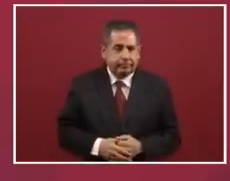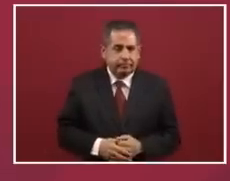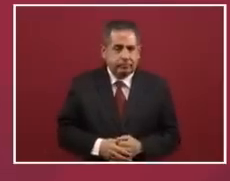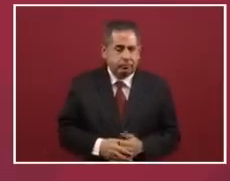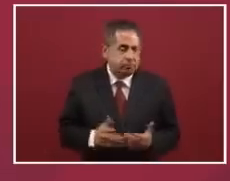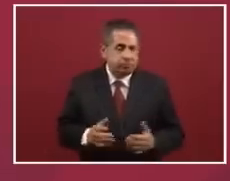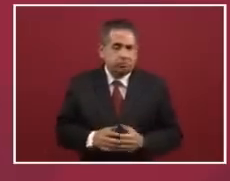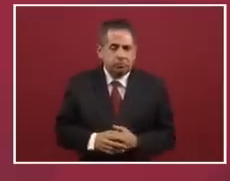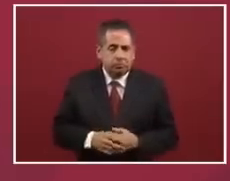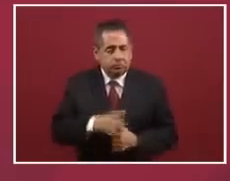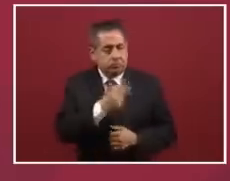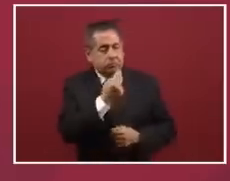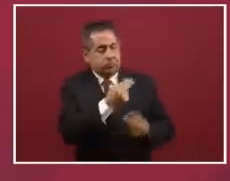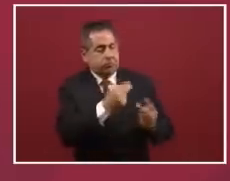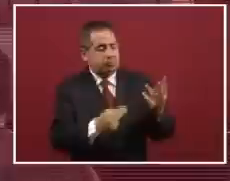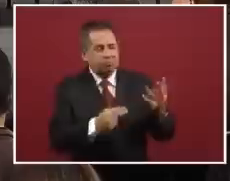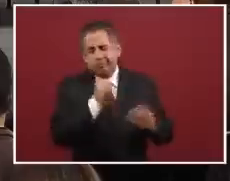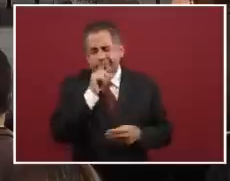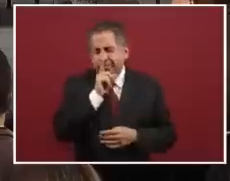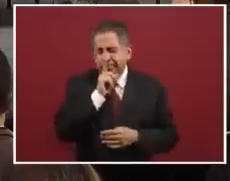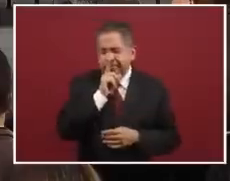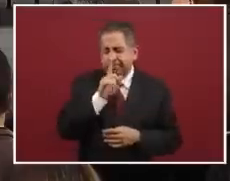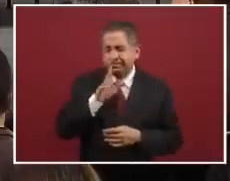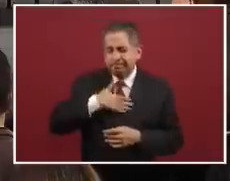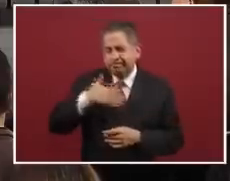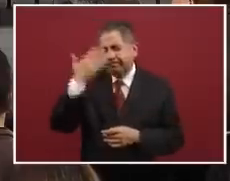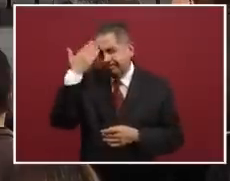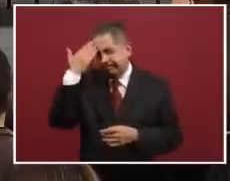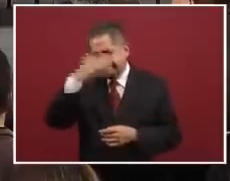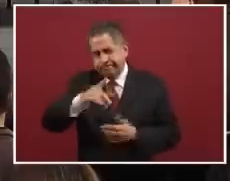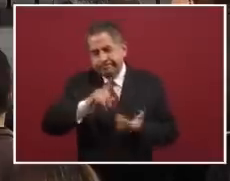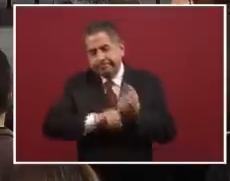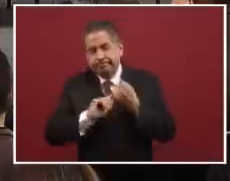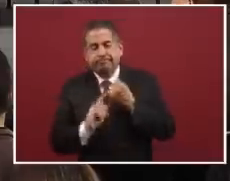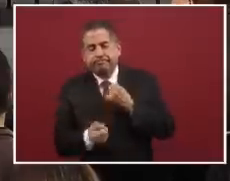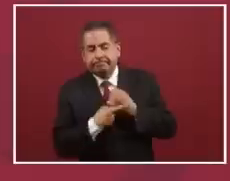No quiero decir sus nombres, pero sí sabemos.